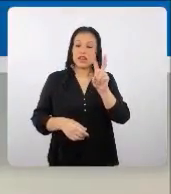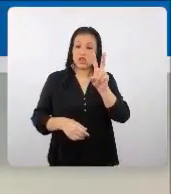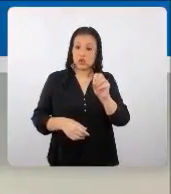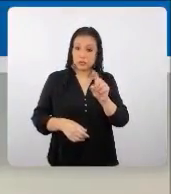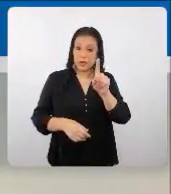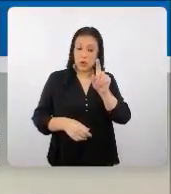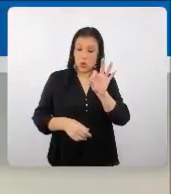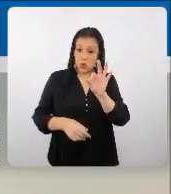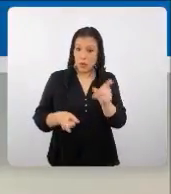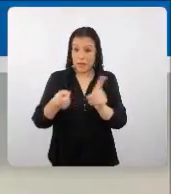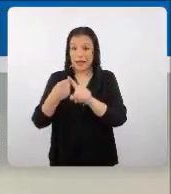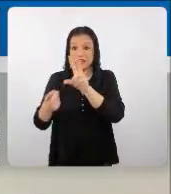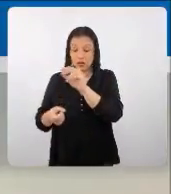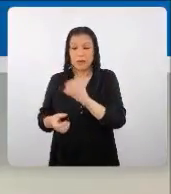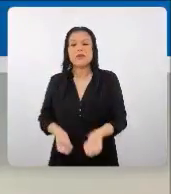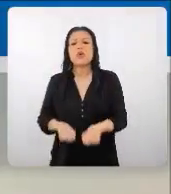el